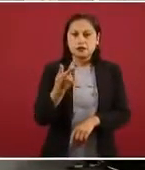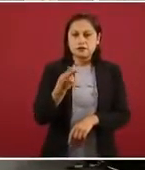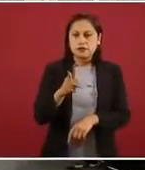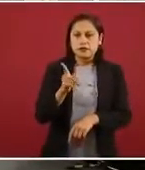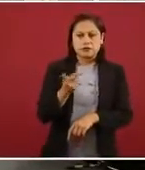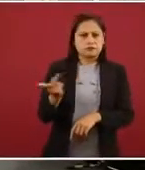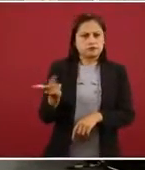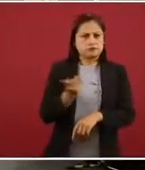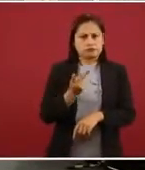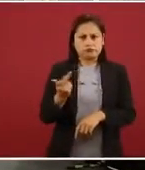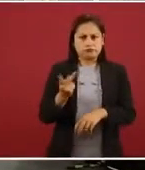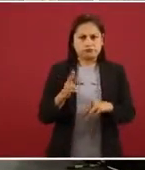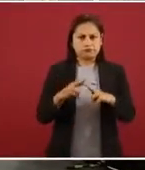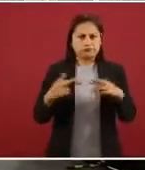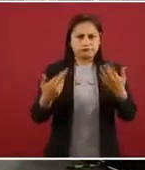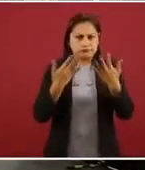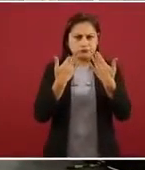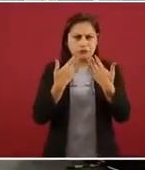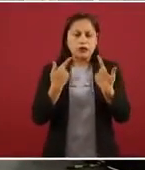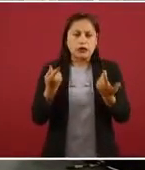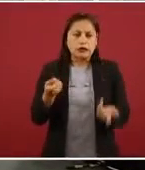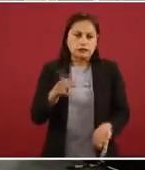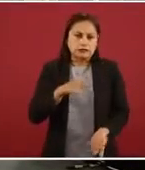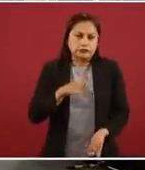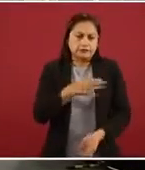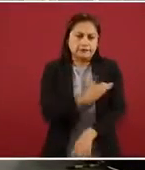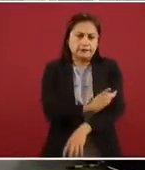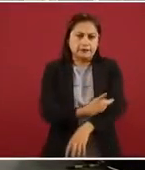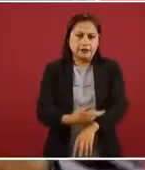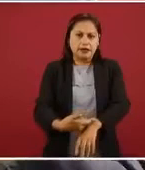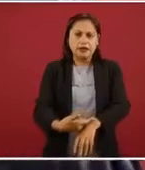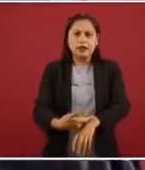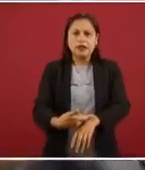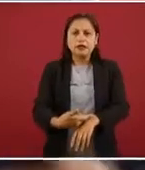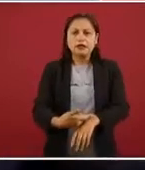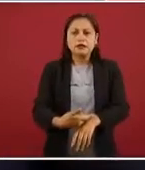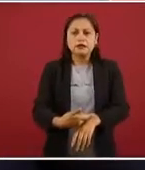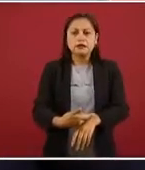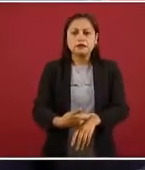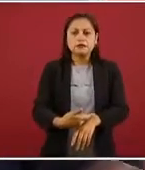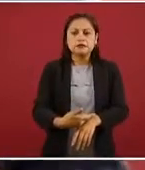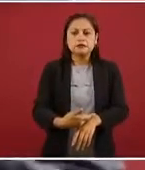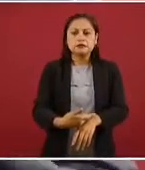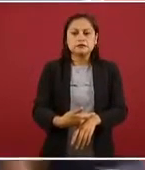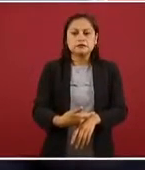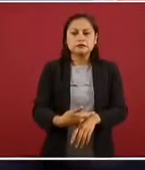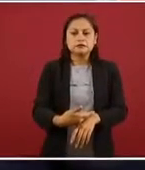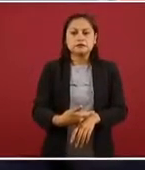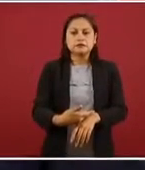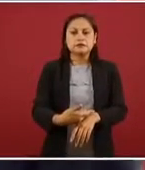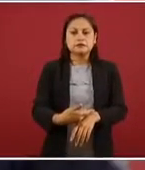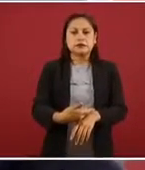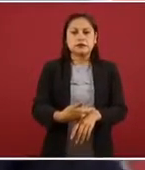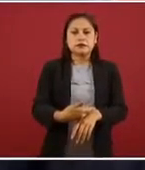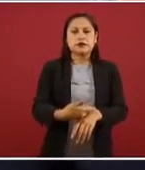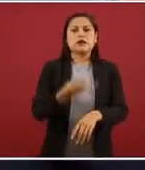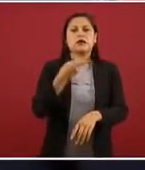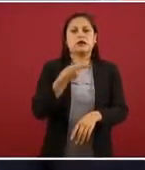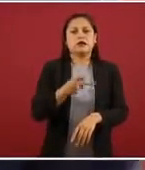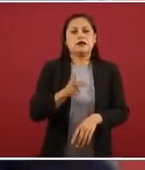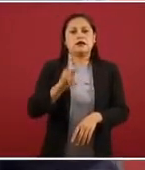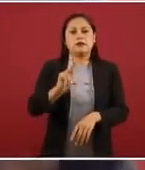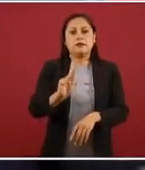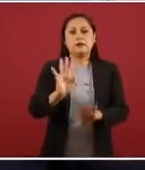Es decir, son familiares, pero para decirlo con toda